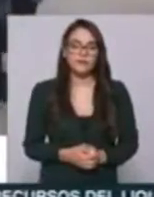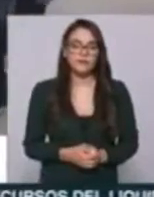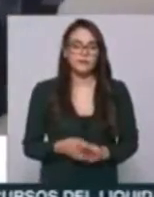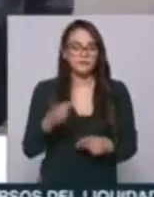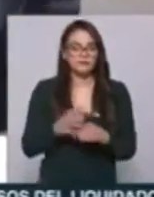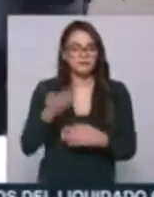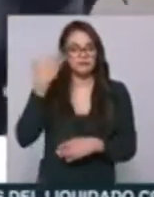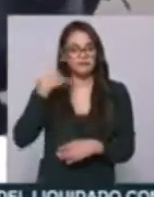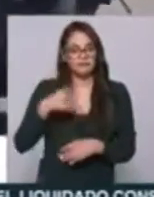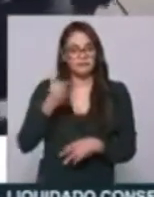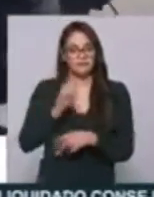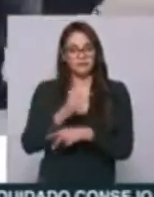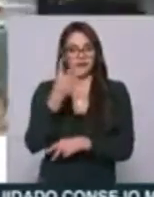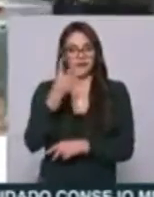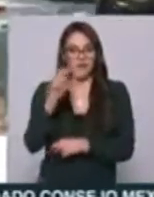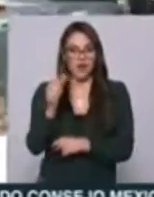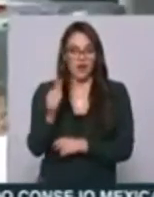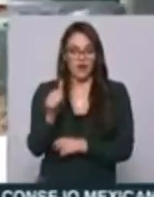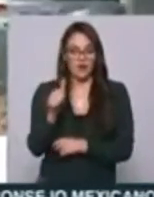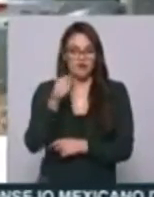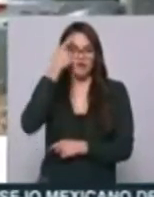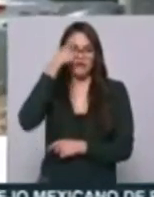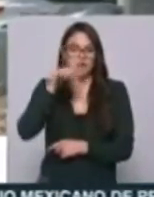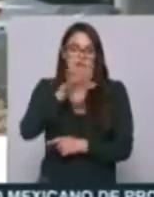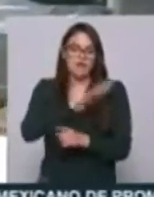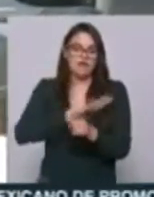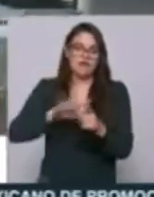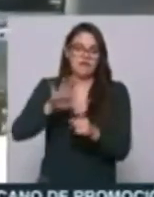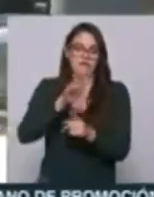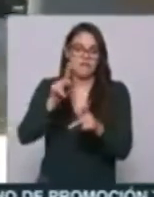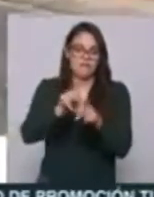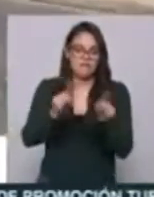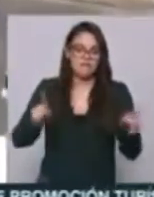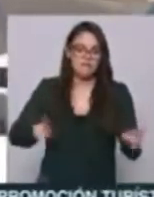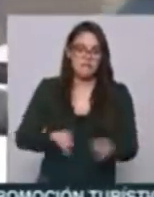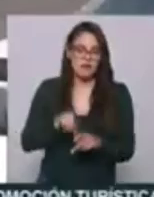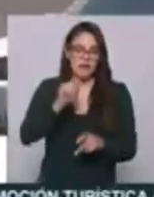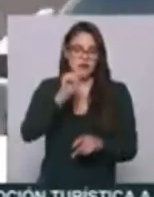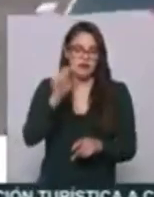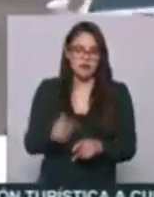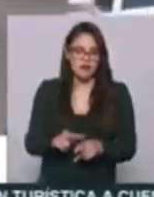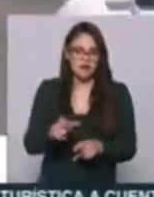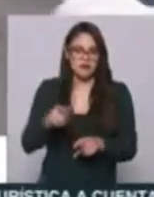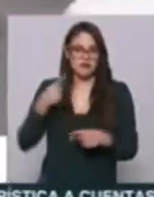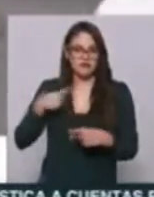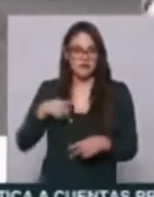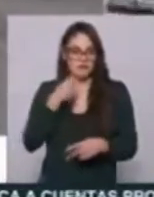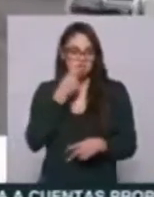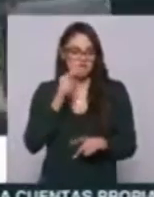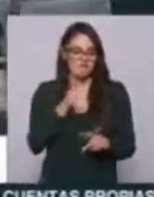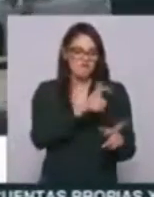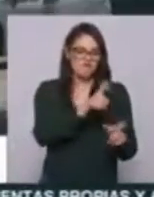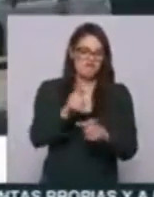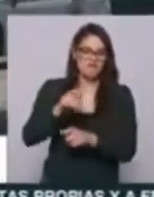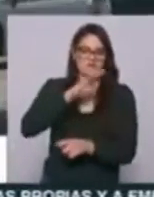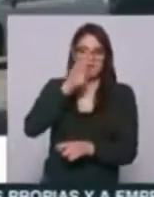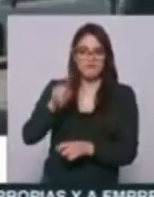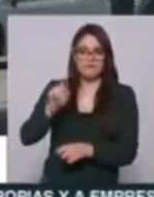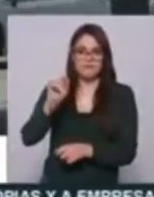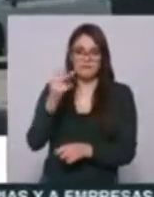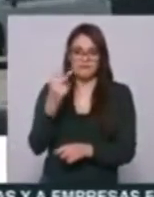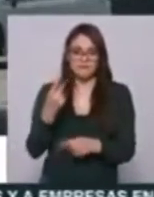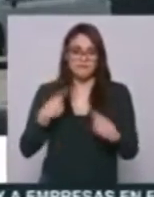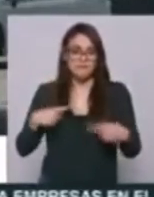El pasado 3 de agosto, un hombre abrió fuego en un centro comercial en El Paso, Texas, donde fallecieron 22 personas, entre